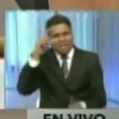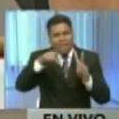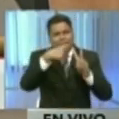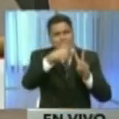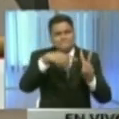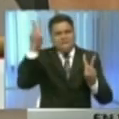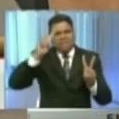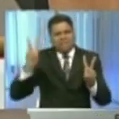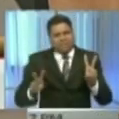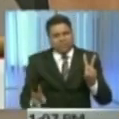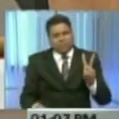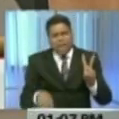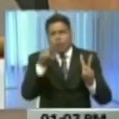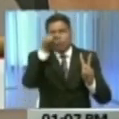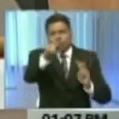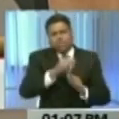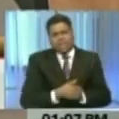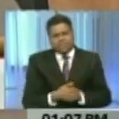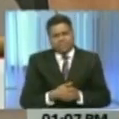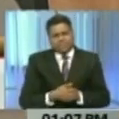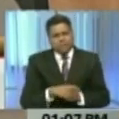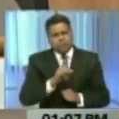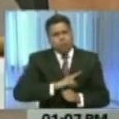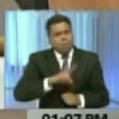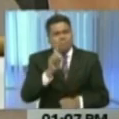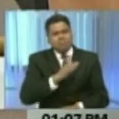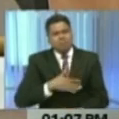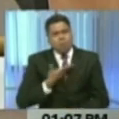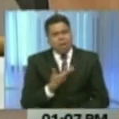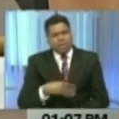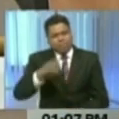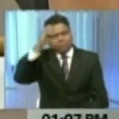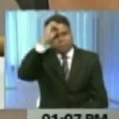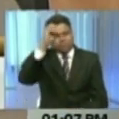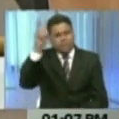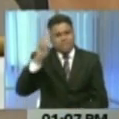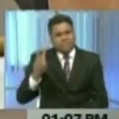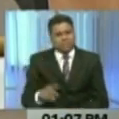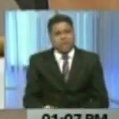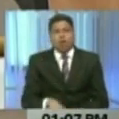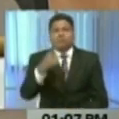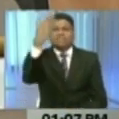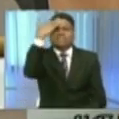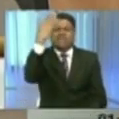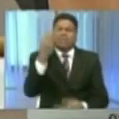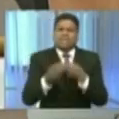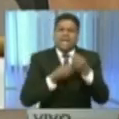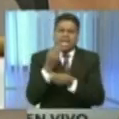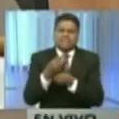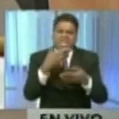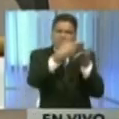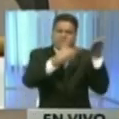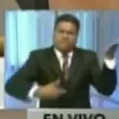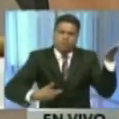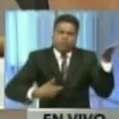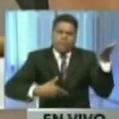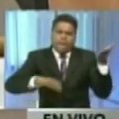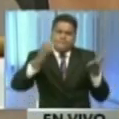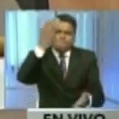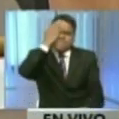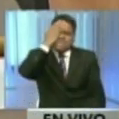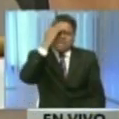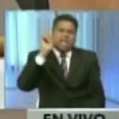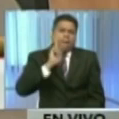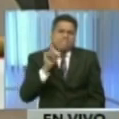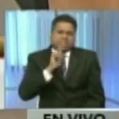está invalidado. Y ya usted sabe lo que puede hacer con su informe pirata. A los